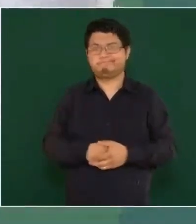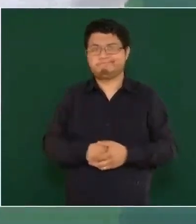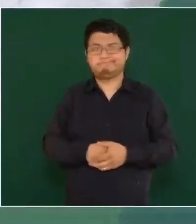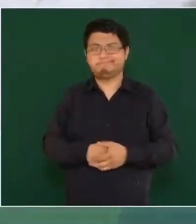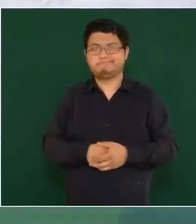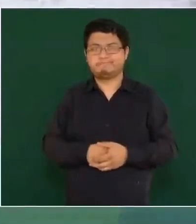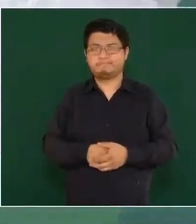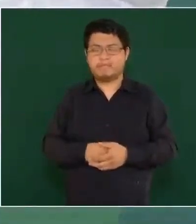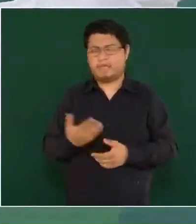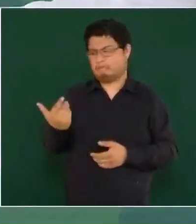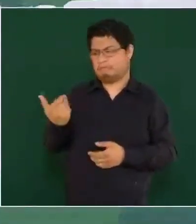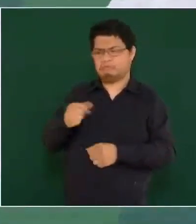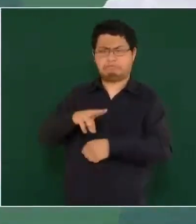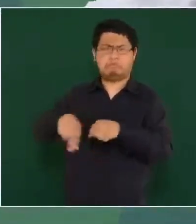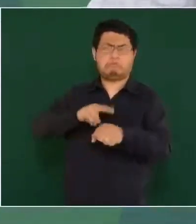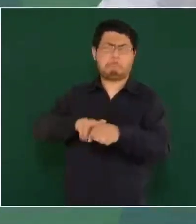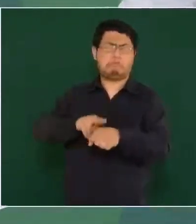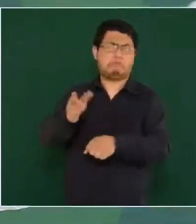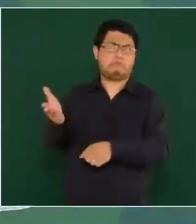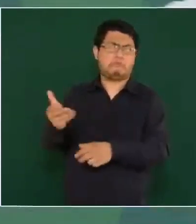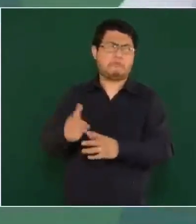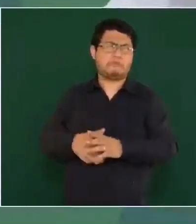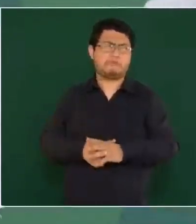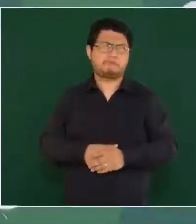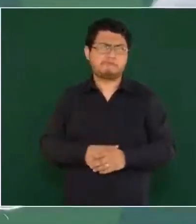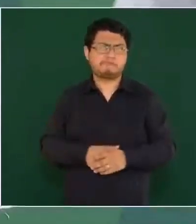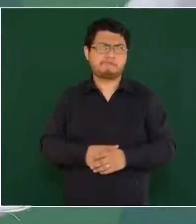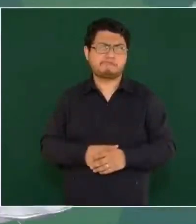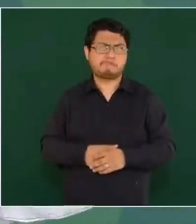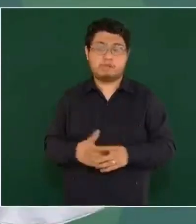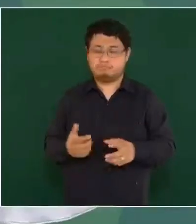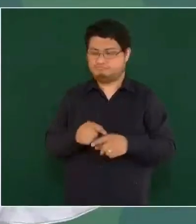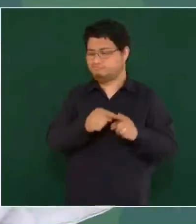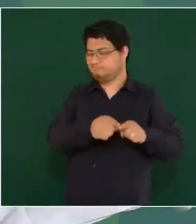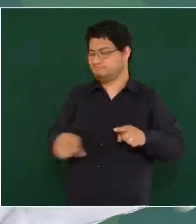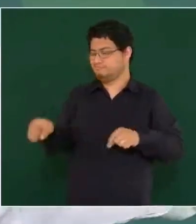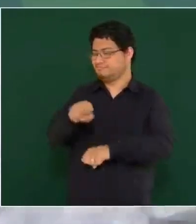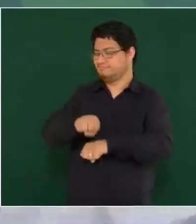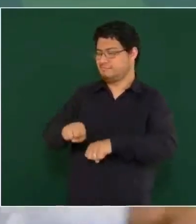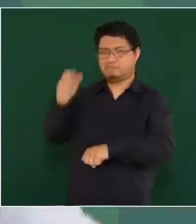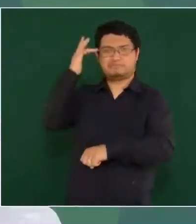que era normal en semana santa